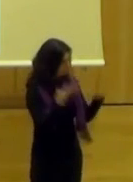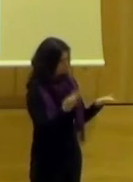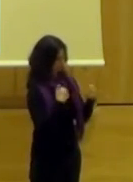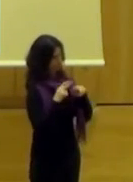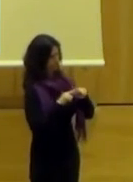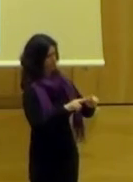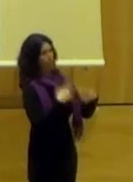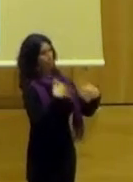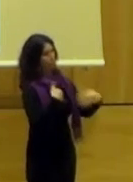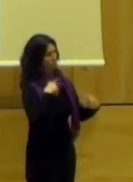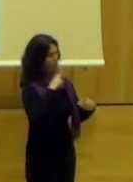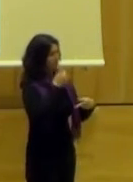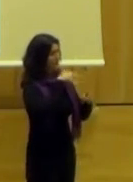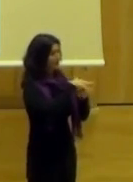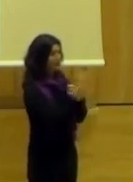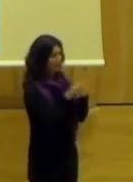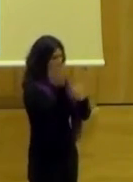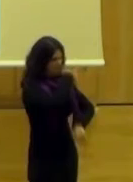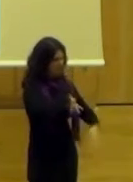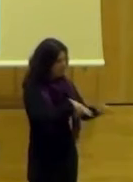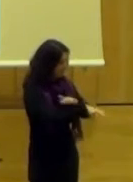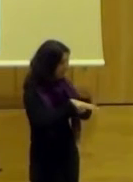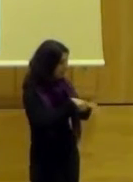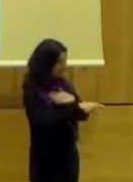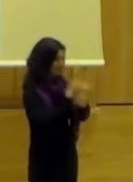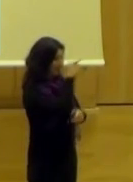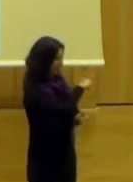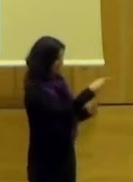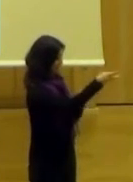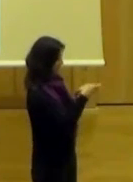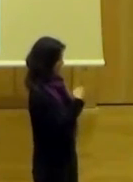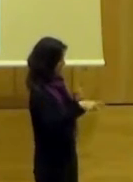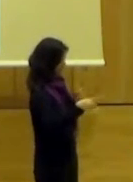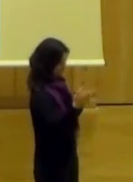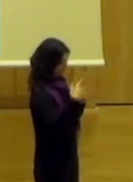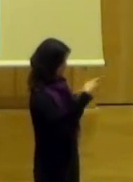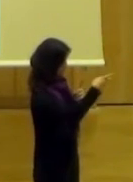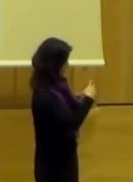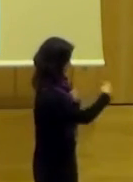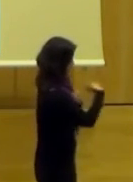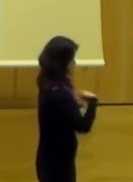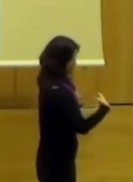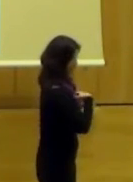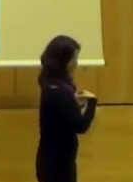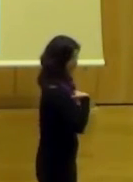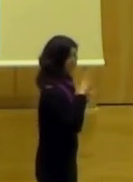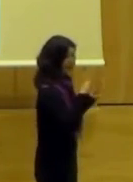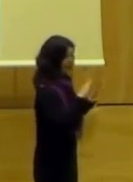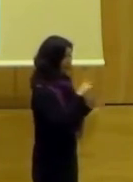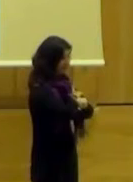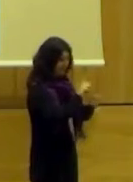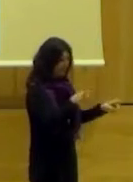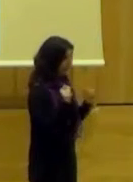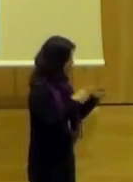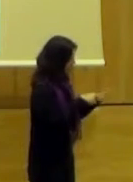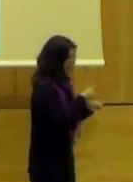cada vez nos vemos más en la situación de que no existen recursos a los cuales derivar a las personas, pero que es que esos recursos no están ni para la